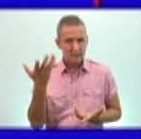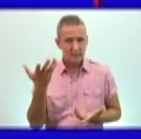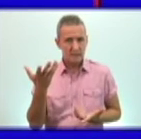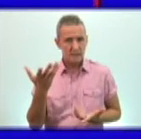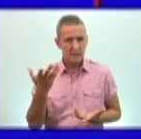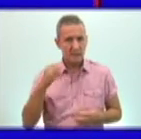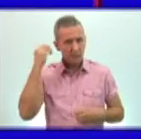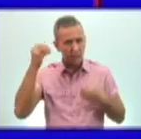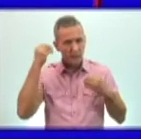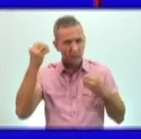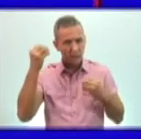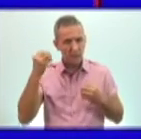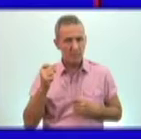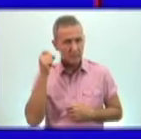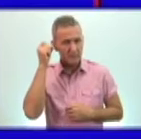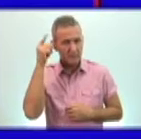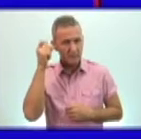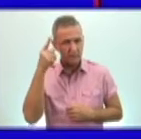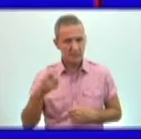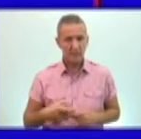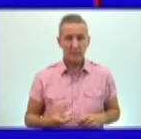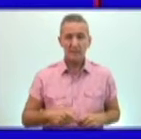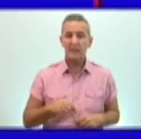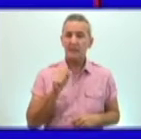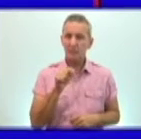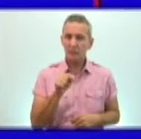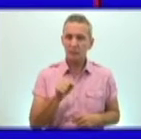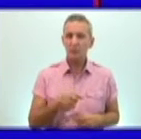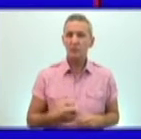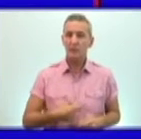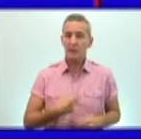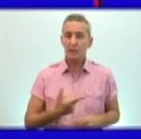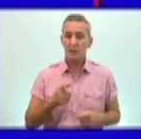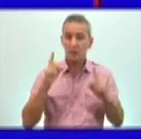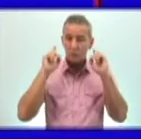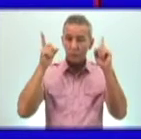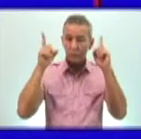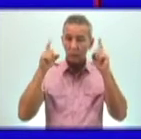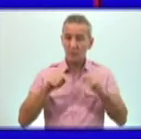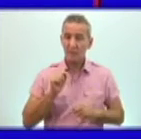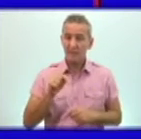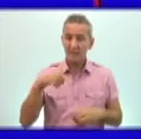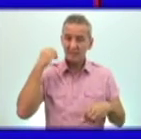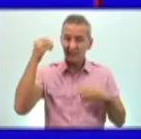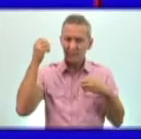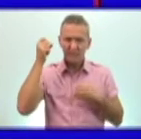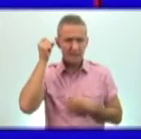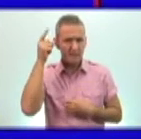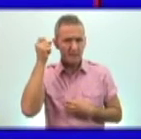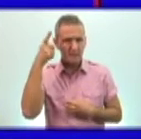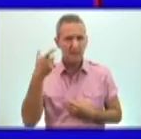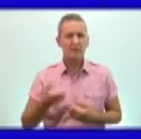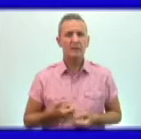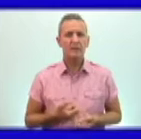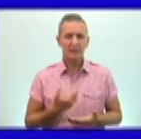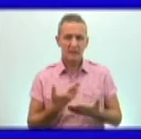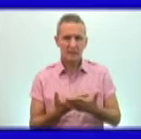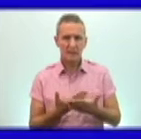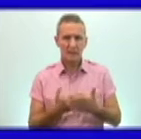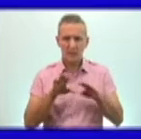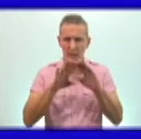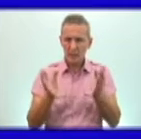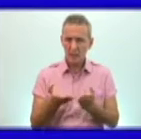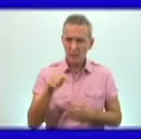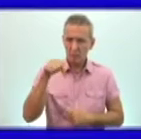empírico y cómo se evidencia en la cultura política ese pensamiento empírico que se manifiesta en el mundo actual.